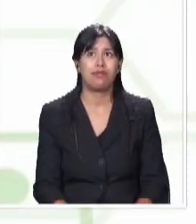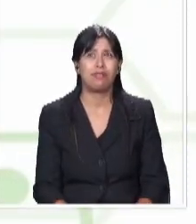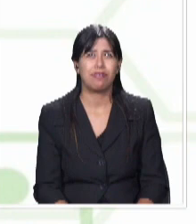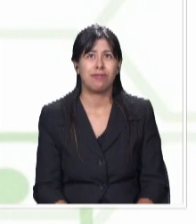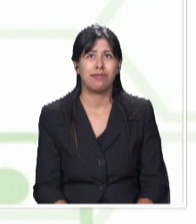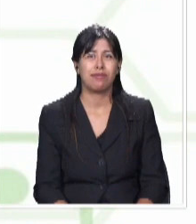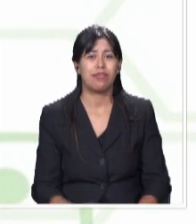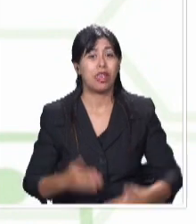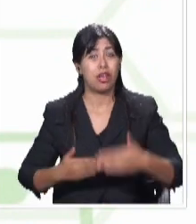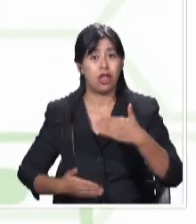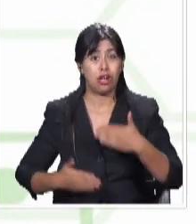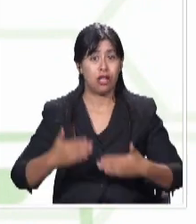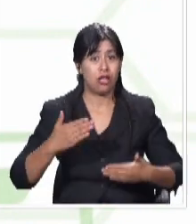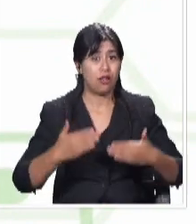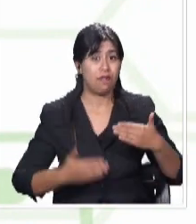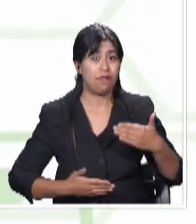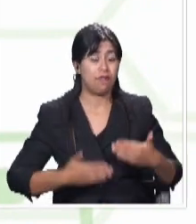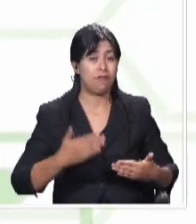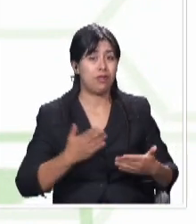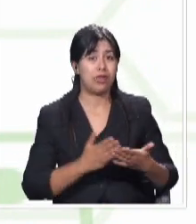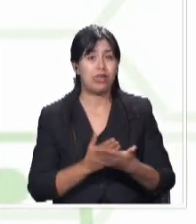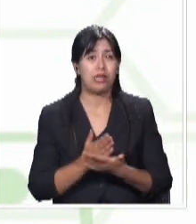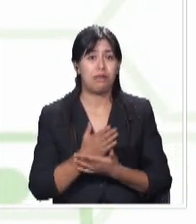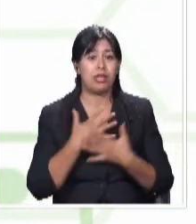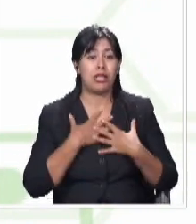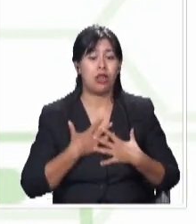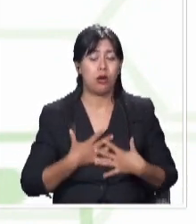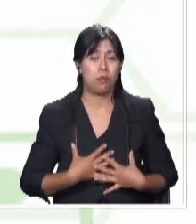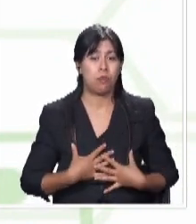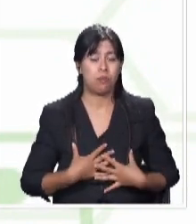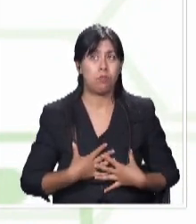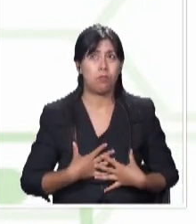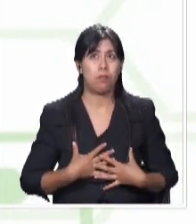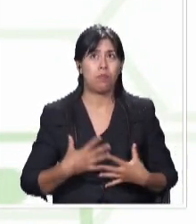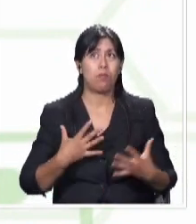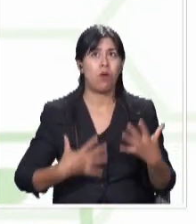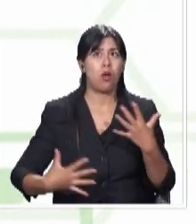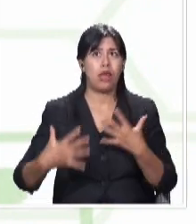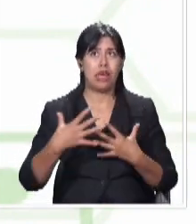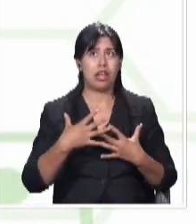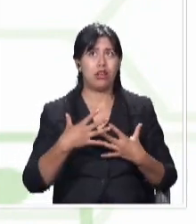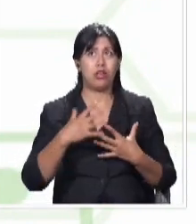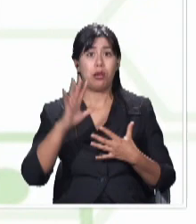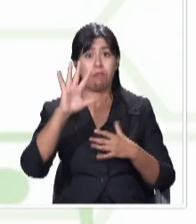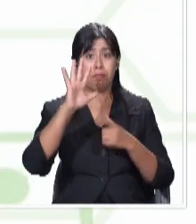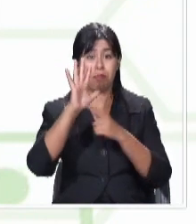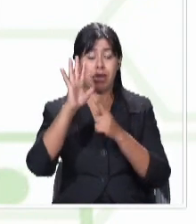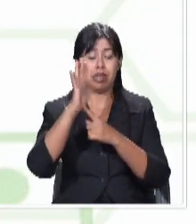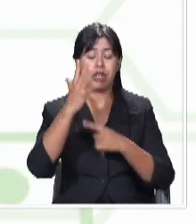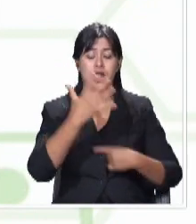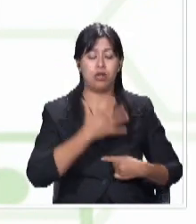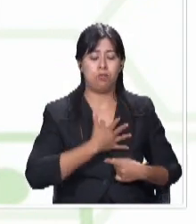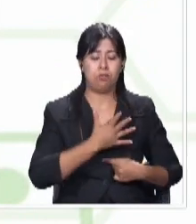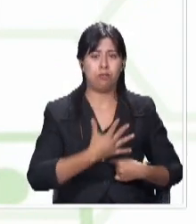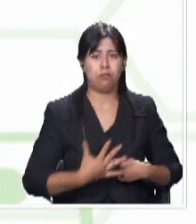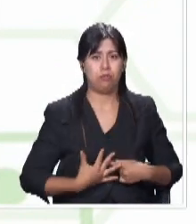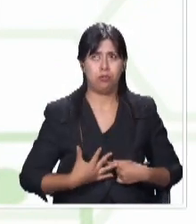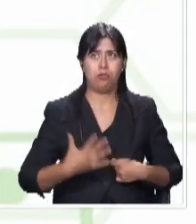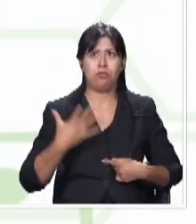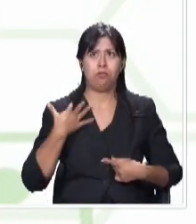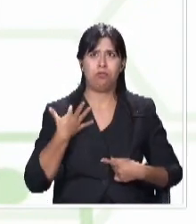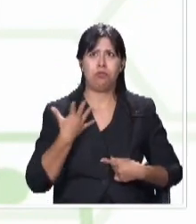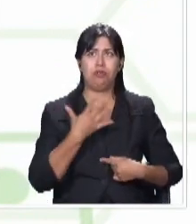en este caso, está infiriendo el modelo cinemático de su pecho. Entonces empieza con su mano a tocarse en algunos puntos,